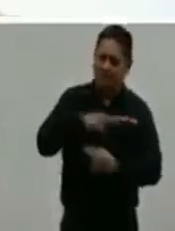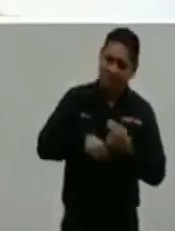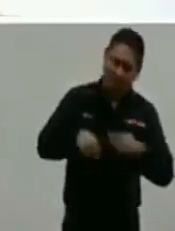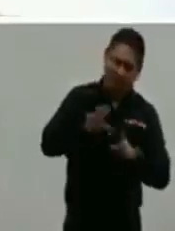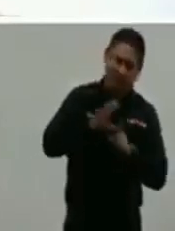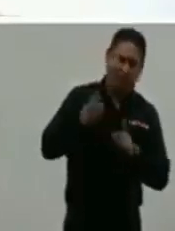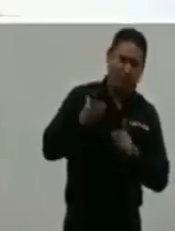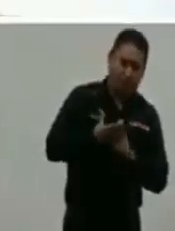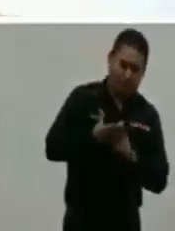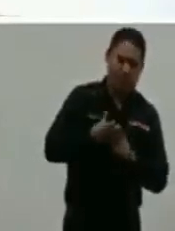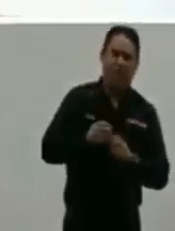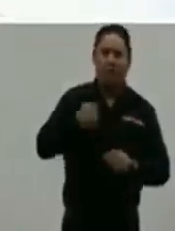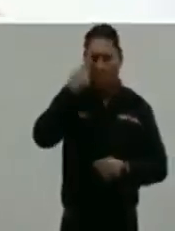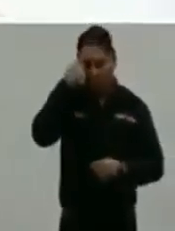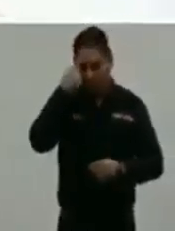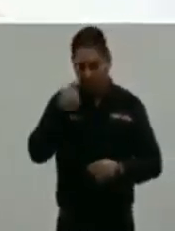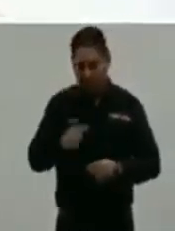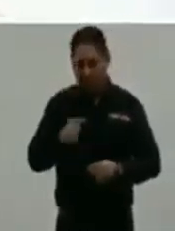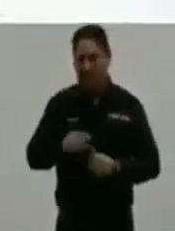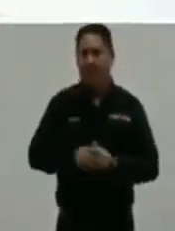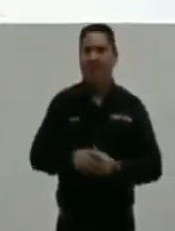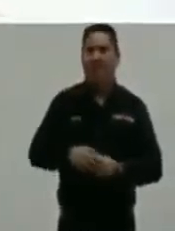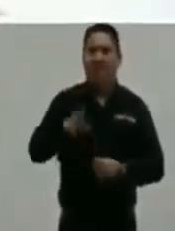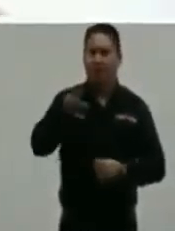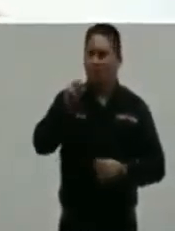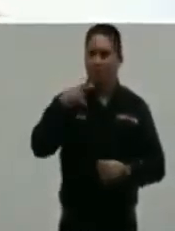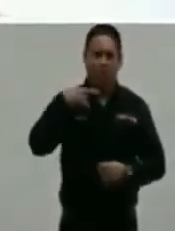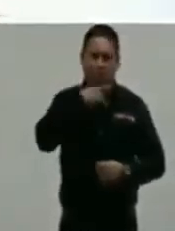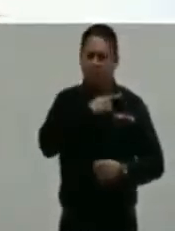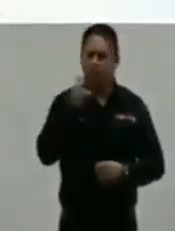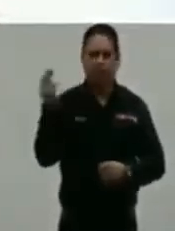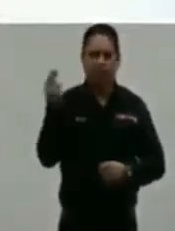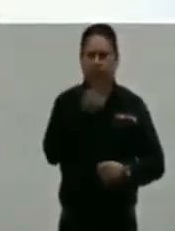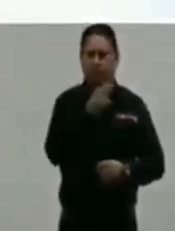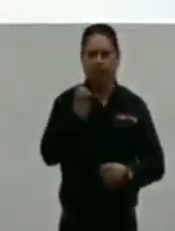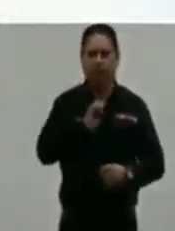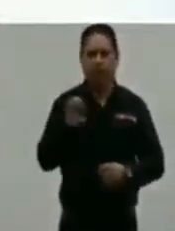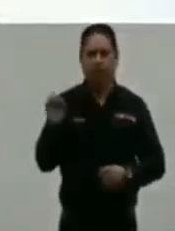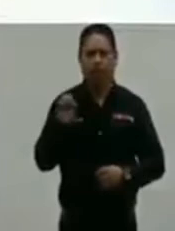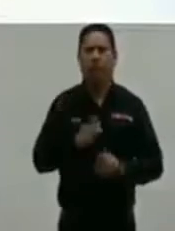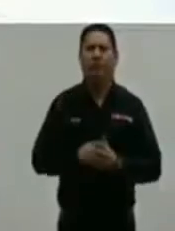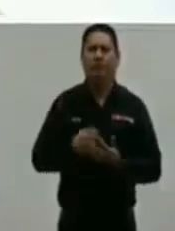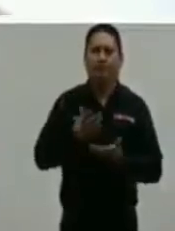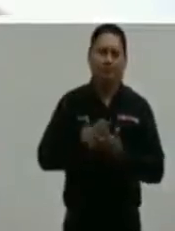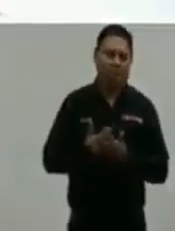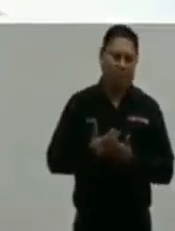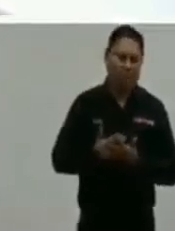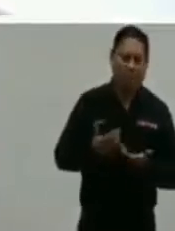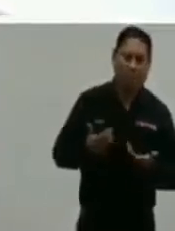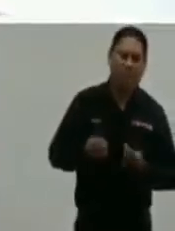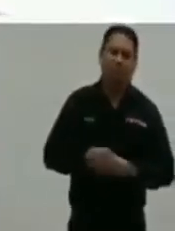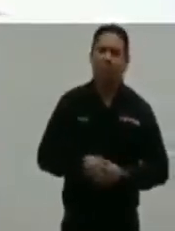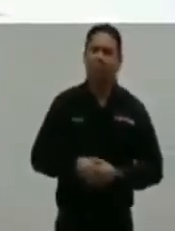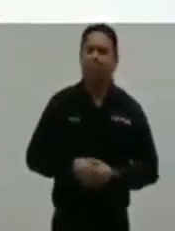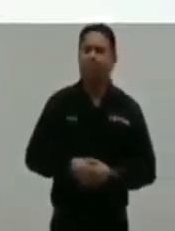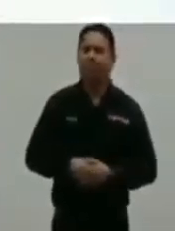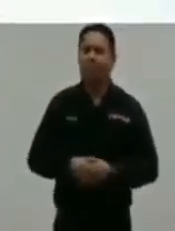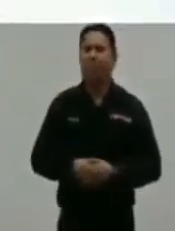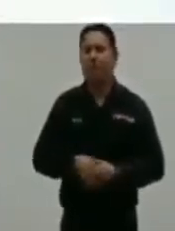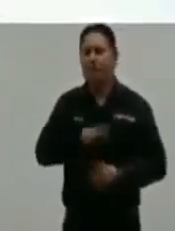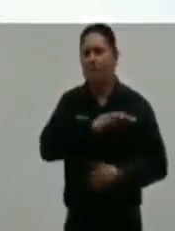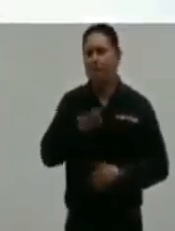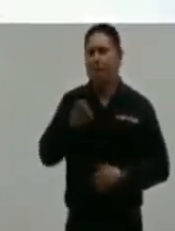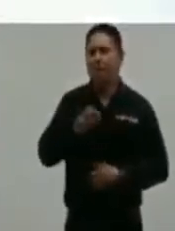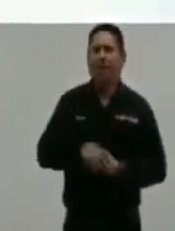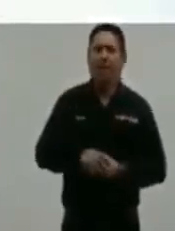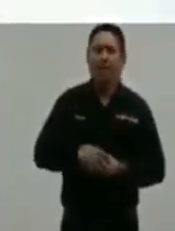comisión de origen, puesto que es un dictamen que no es urgente y también donde se pudiera tener la opinión de